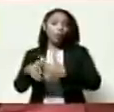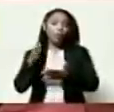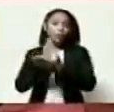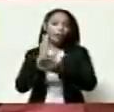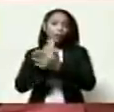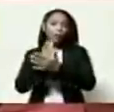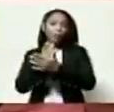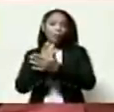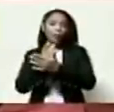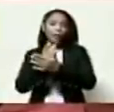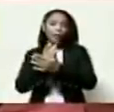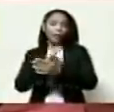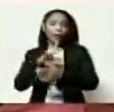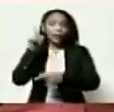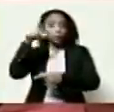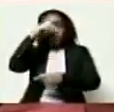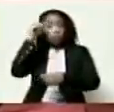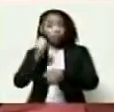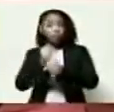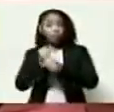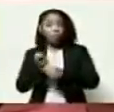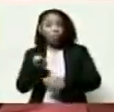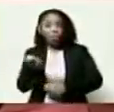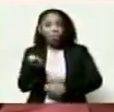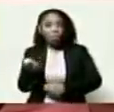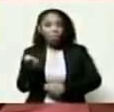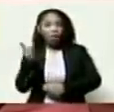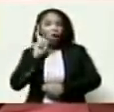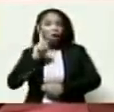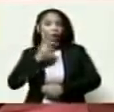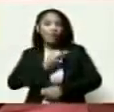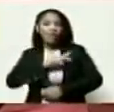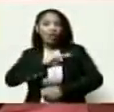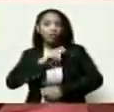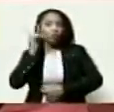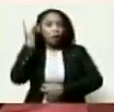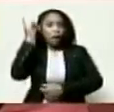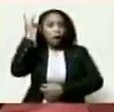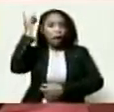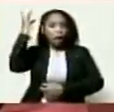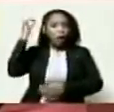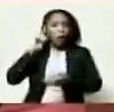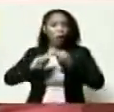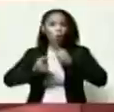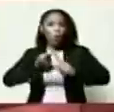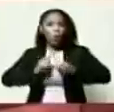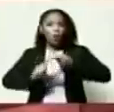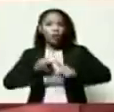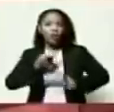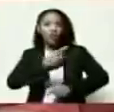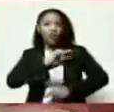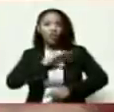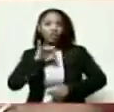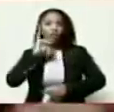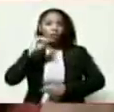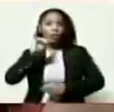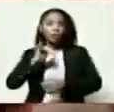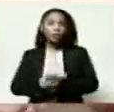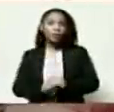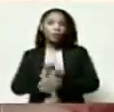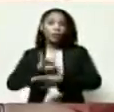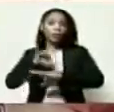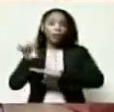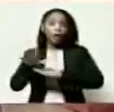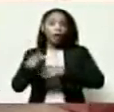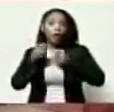siempre, en esas operaciones, bueno, de mentiras, de crear falsas noticias y dejarlas